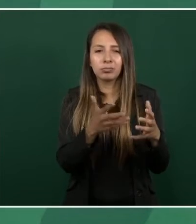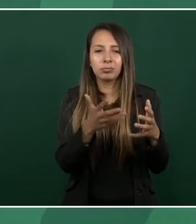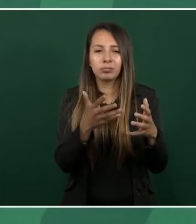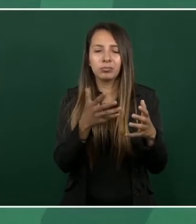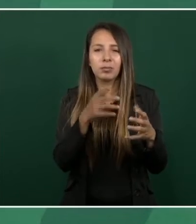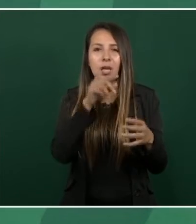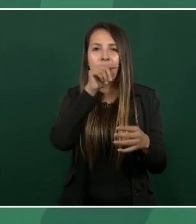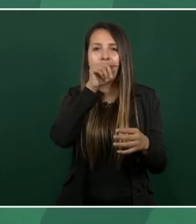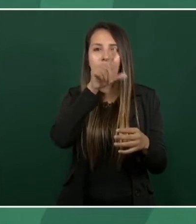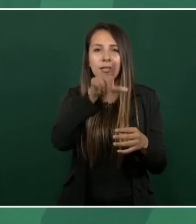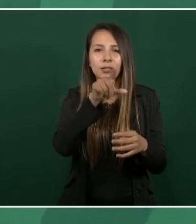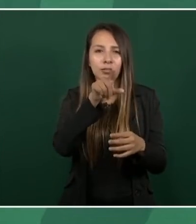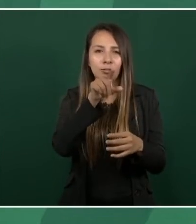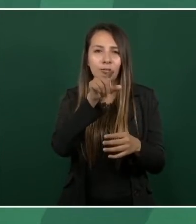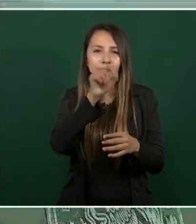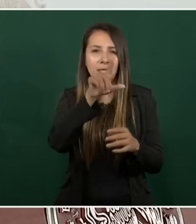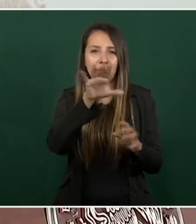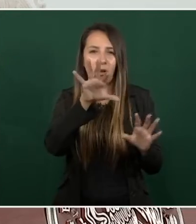Jalisco,